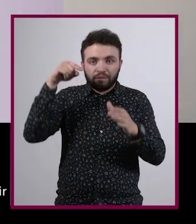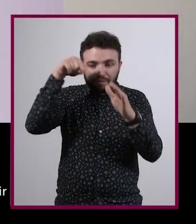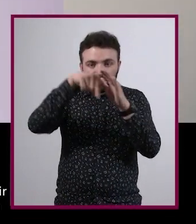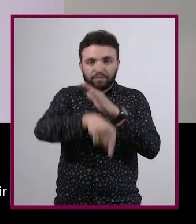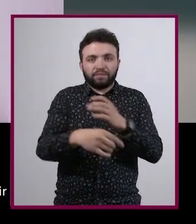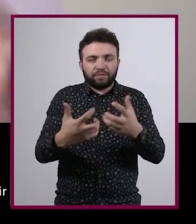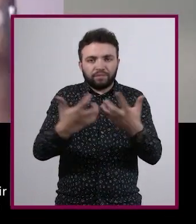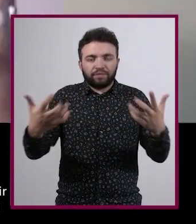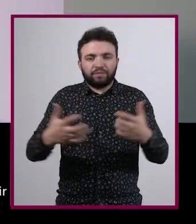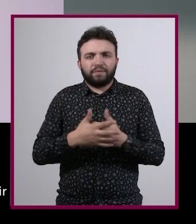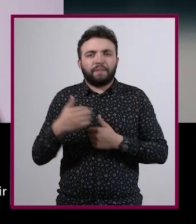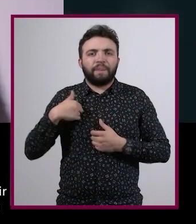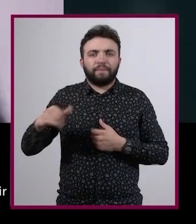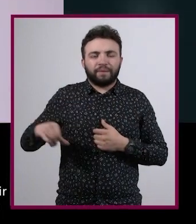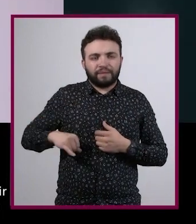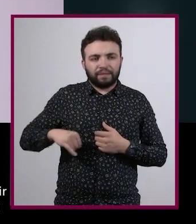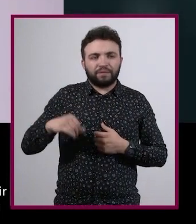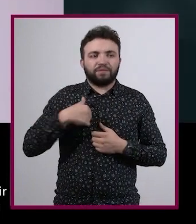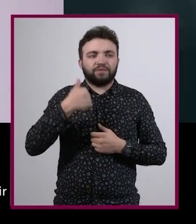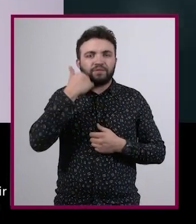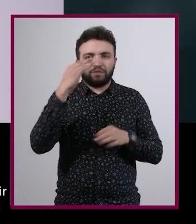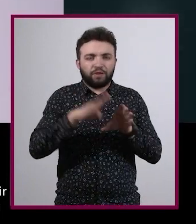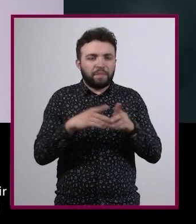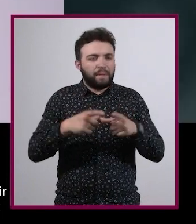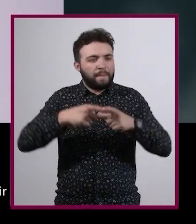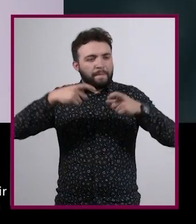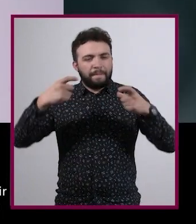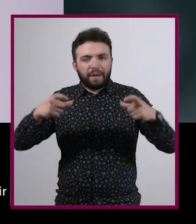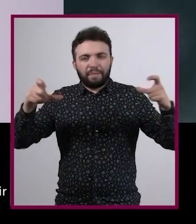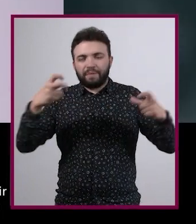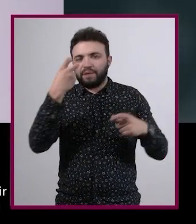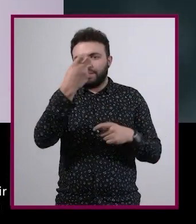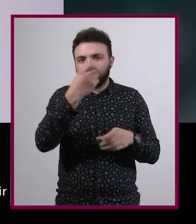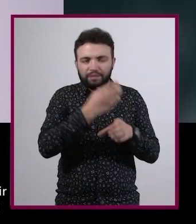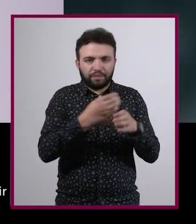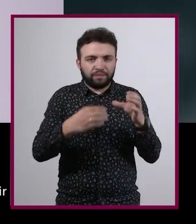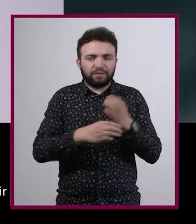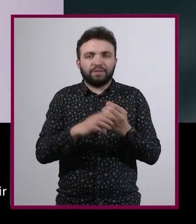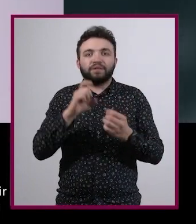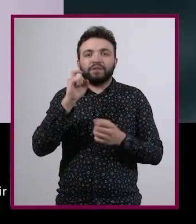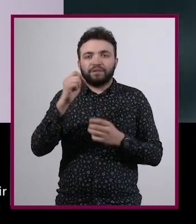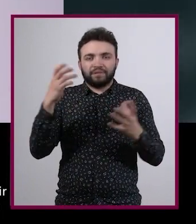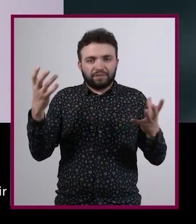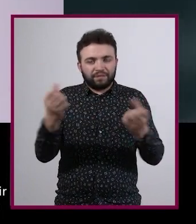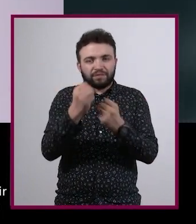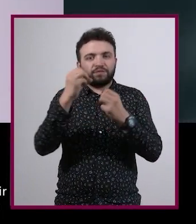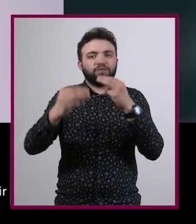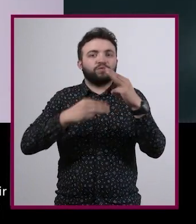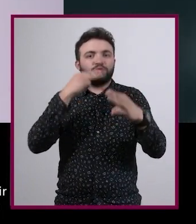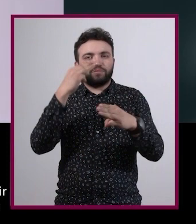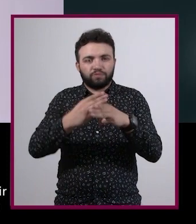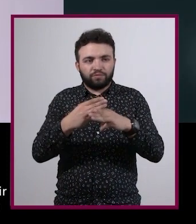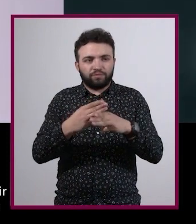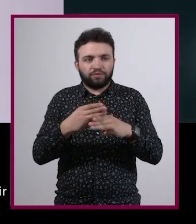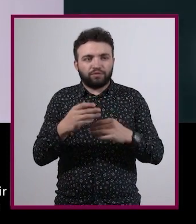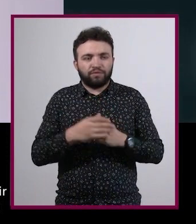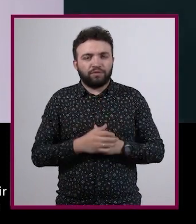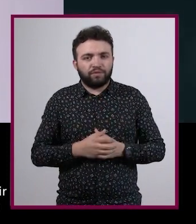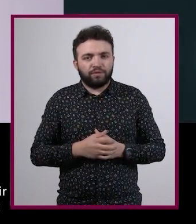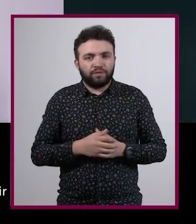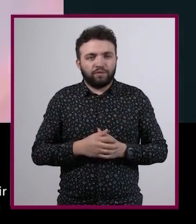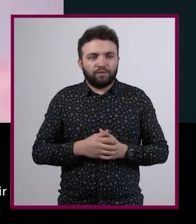Me interesa hacer resonar y amplificar estas creaciones de mundos alternativos, de mundos